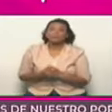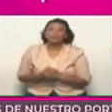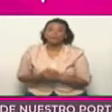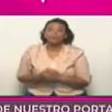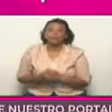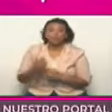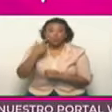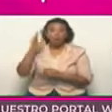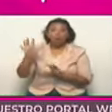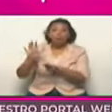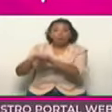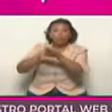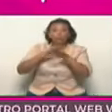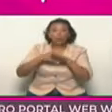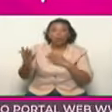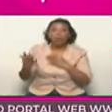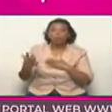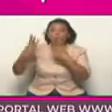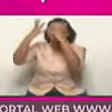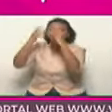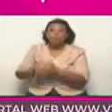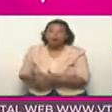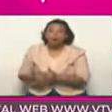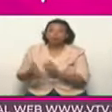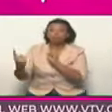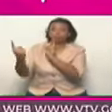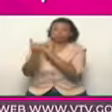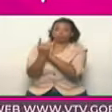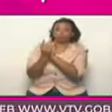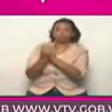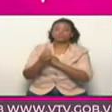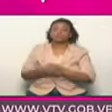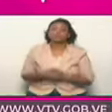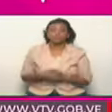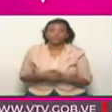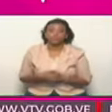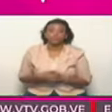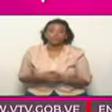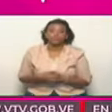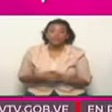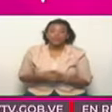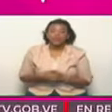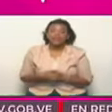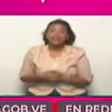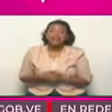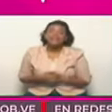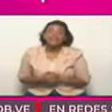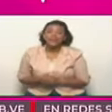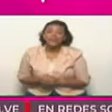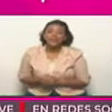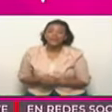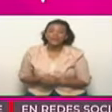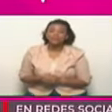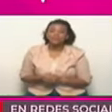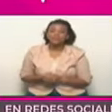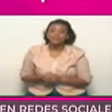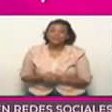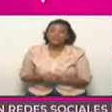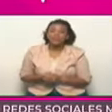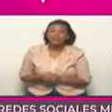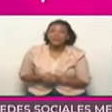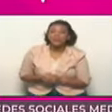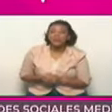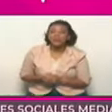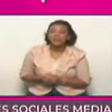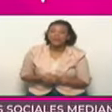Fui bastante decente y diplomático. ¿Eh? Eso lo aprendí cuando era canciller. No los